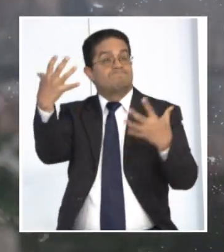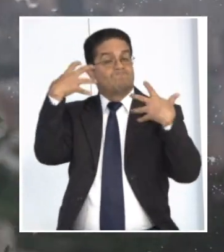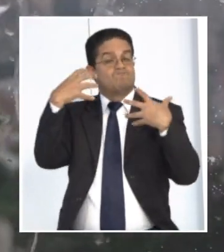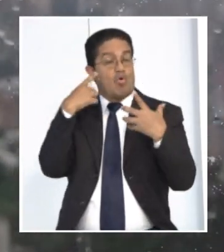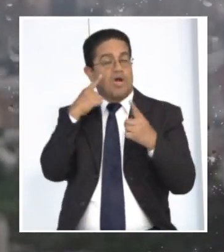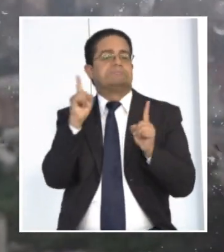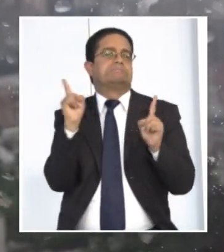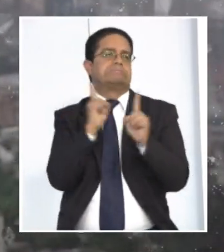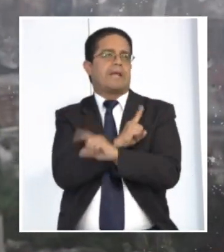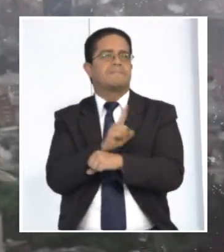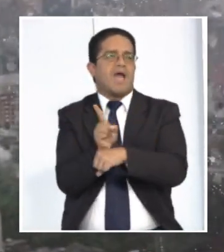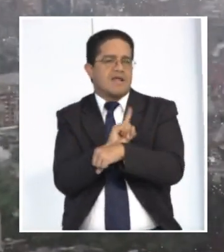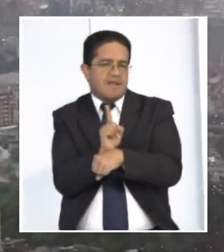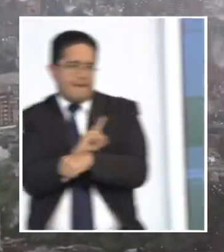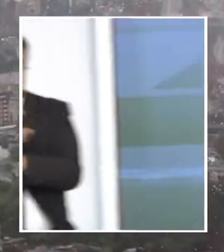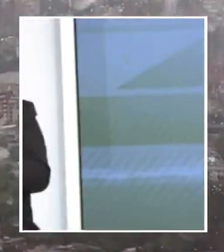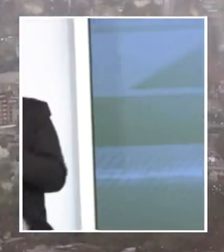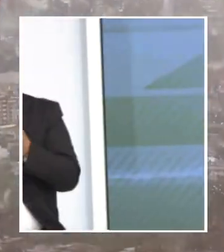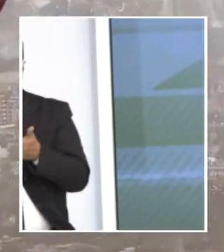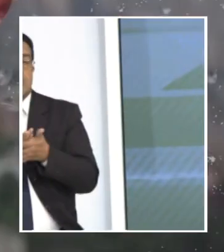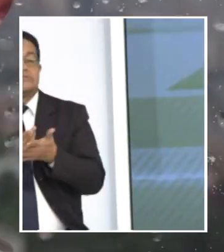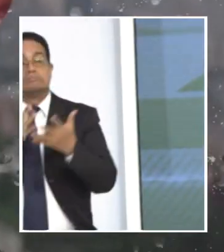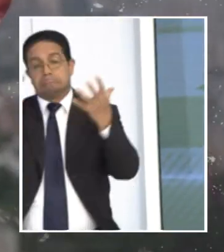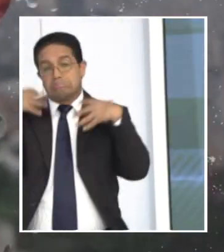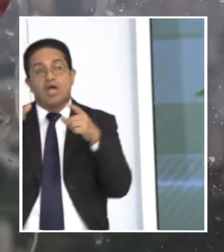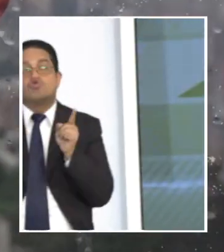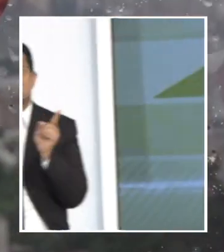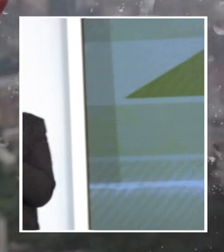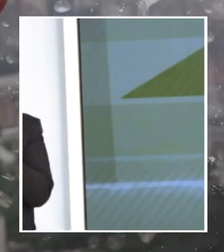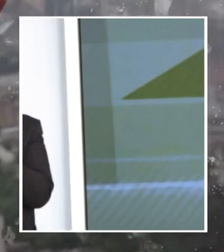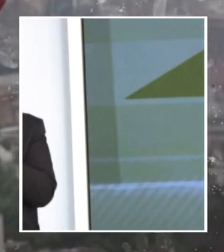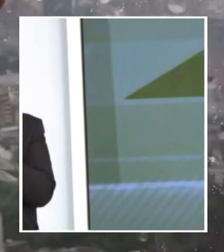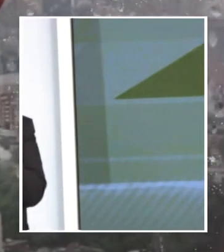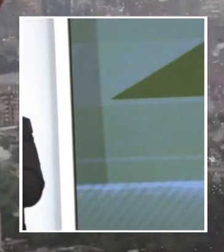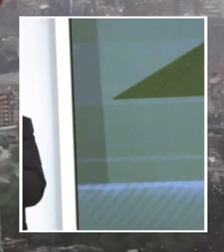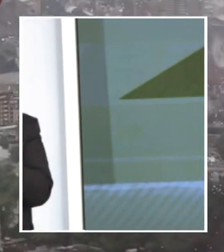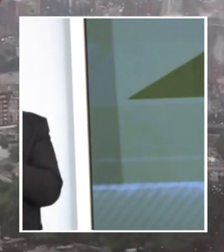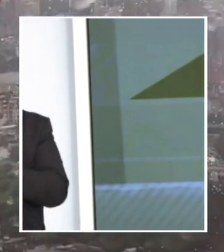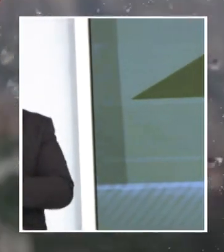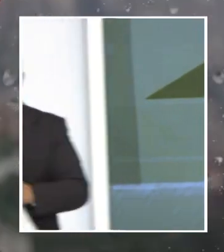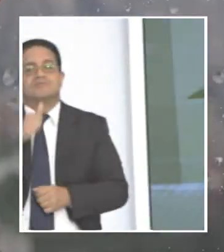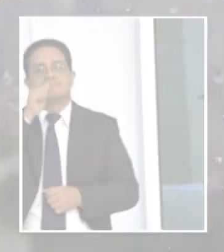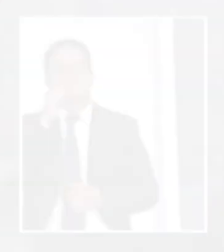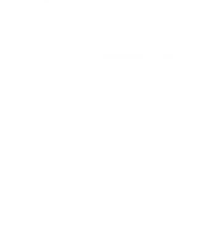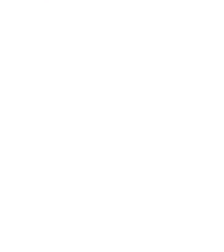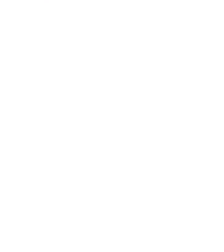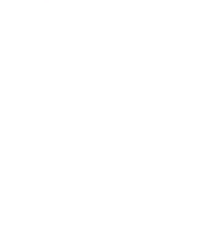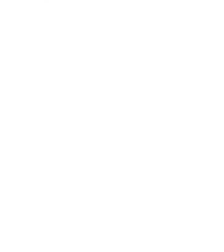cambiar la ropa húmeda, darse un baño corto y tomar una bebida caliente.